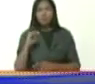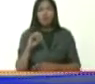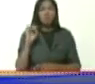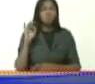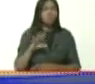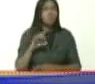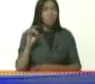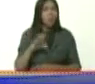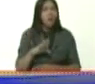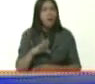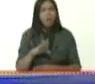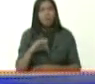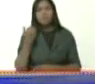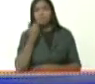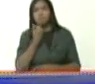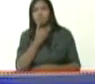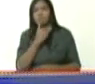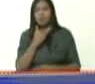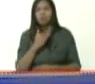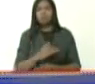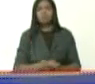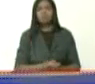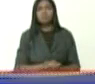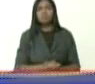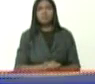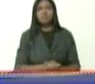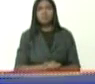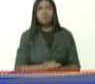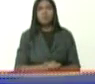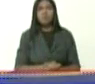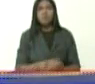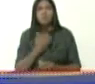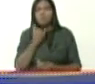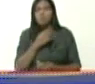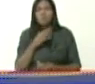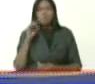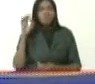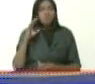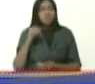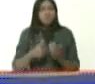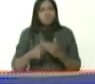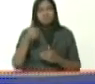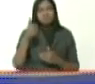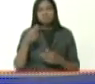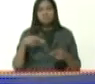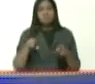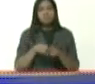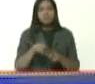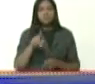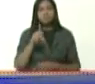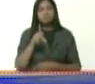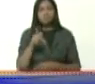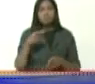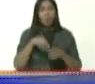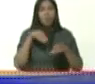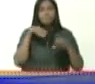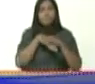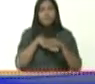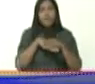dolorosa enfermedad, una dolencia de esa terrible, como es el pie